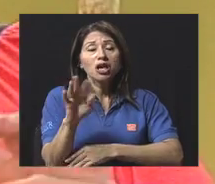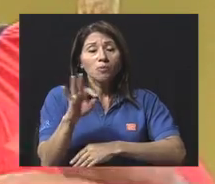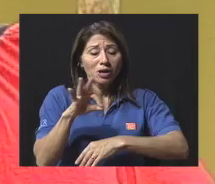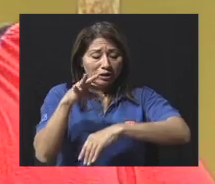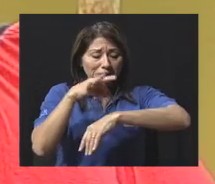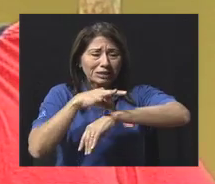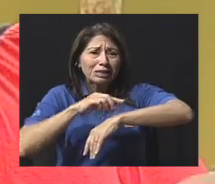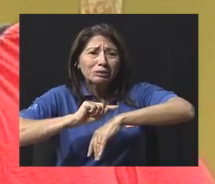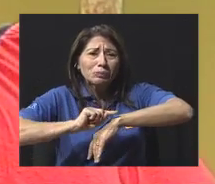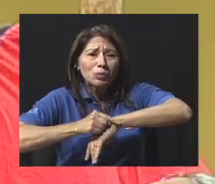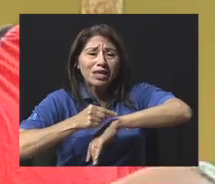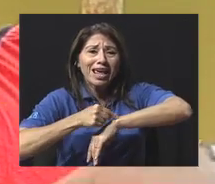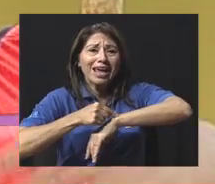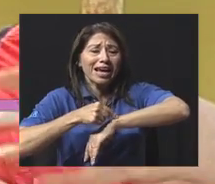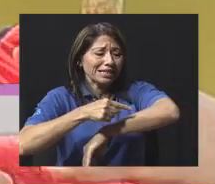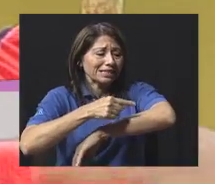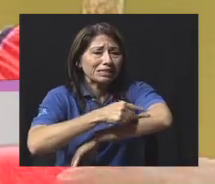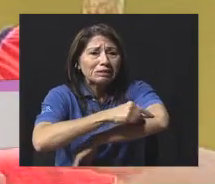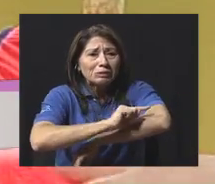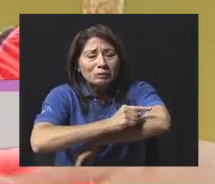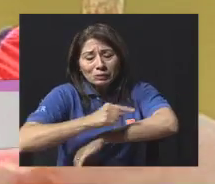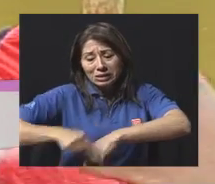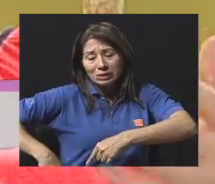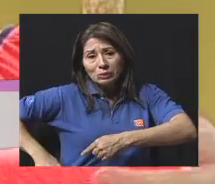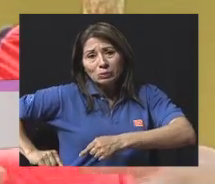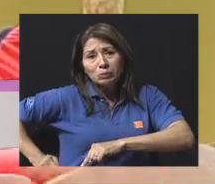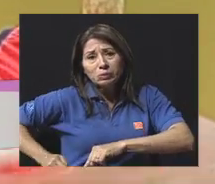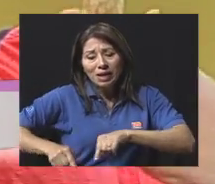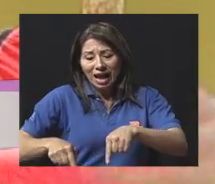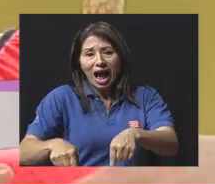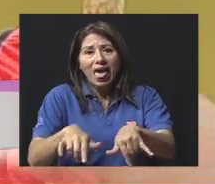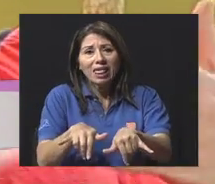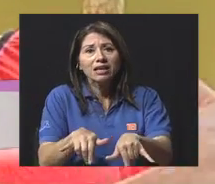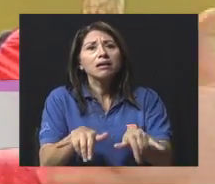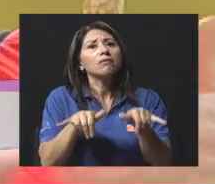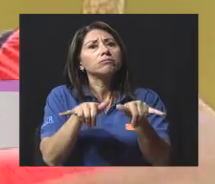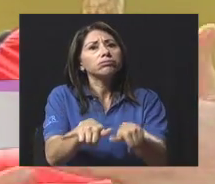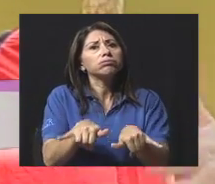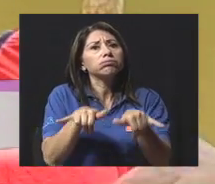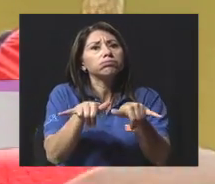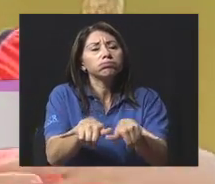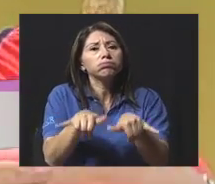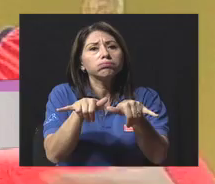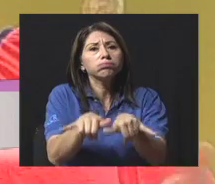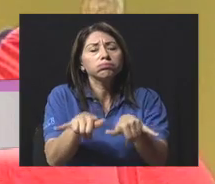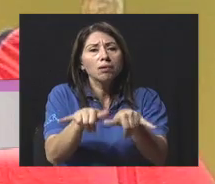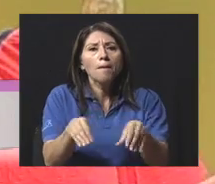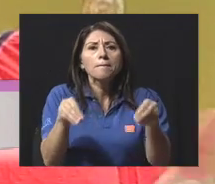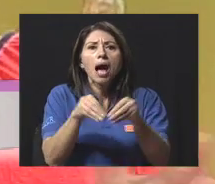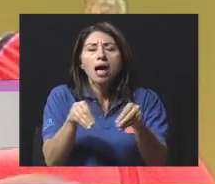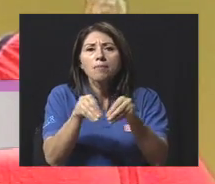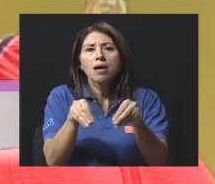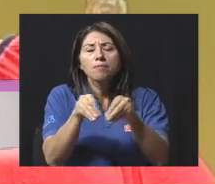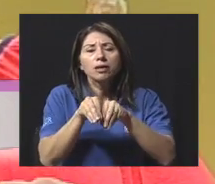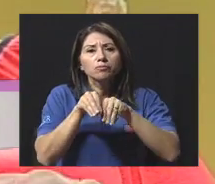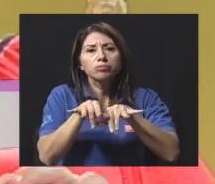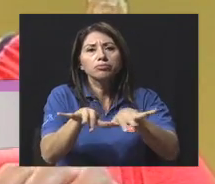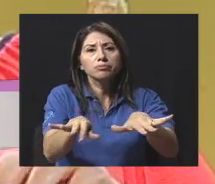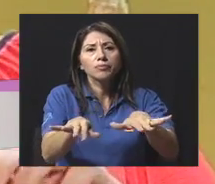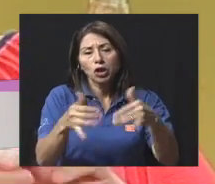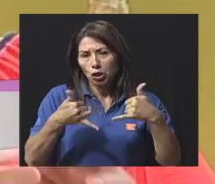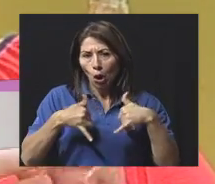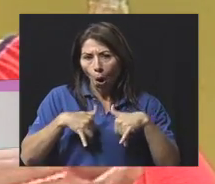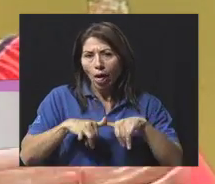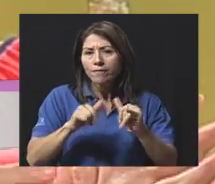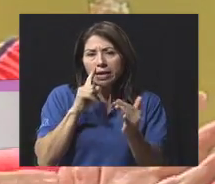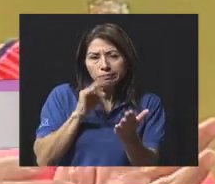muñecas rodillas caderas y se quede ahí replicando sea o sea haya más producción de virus todo eso todavía está en veremos